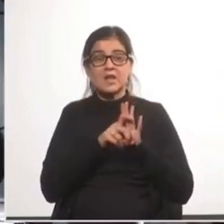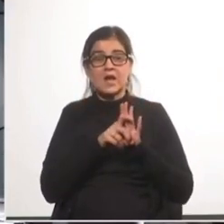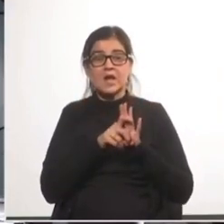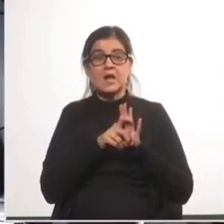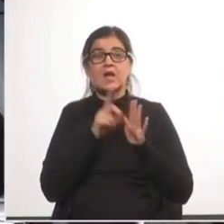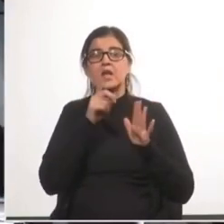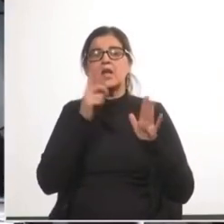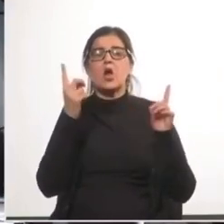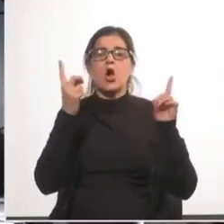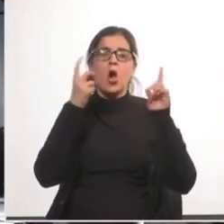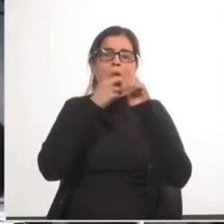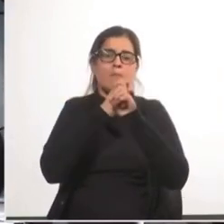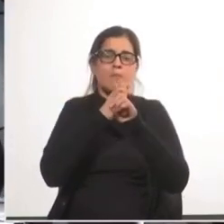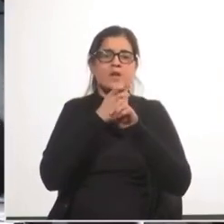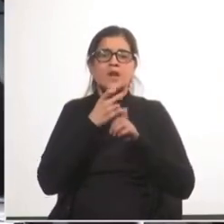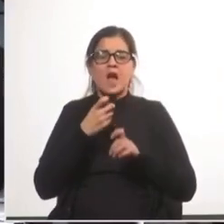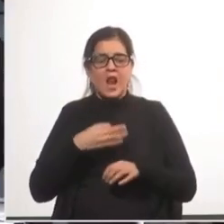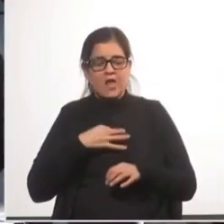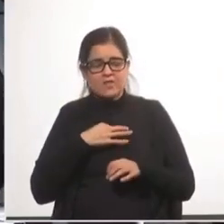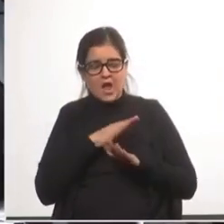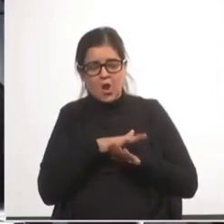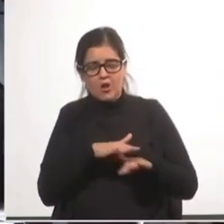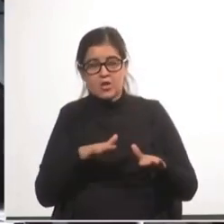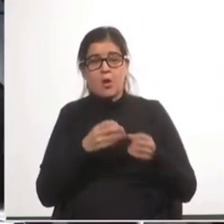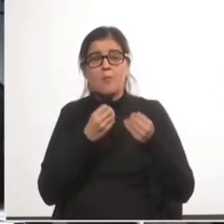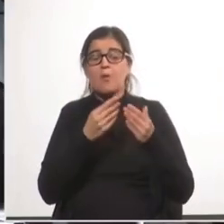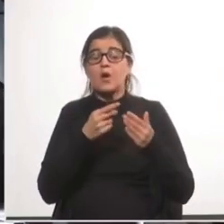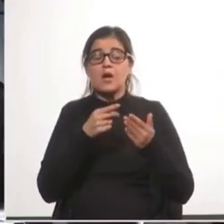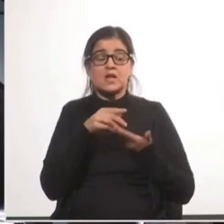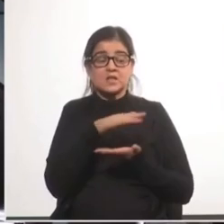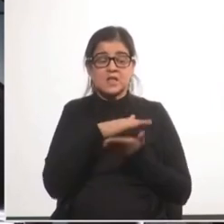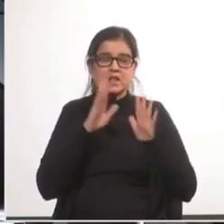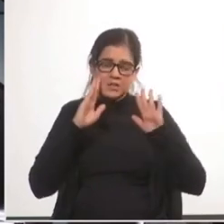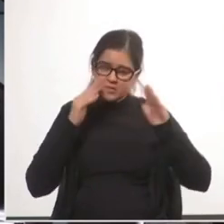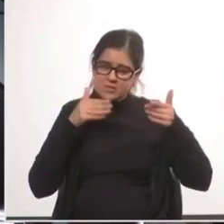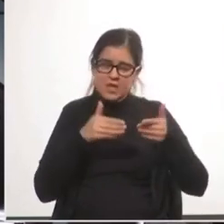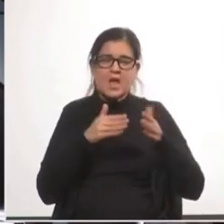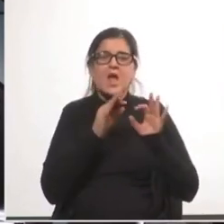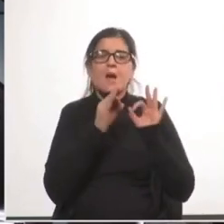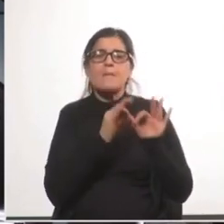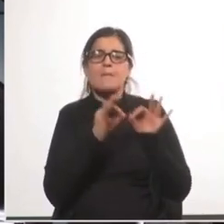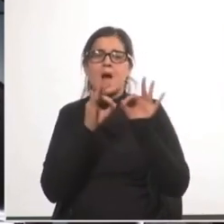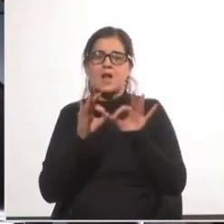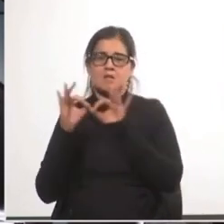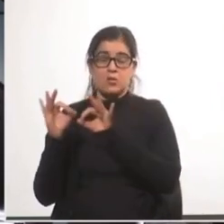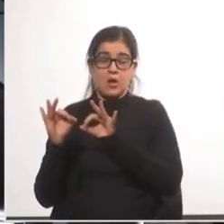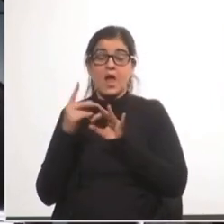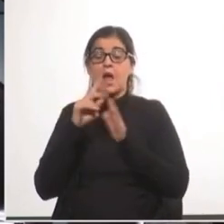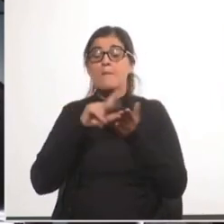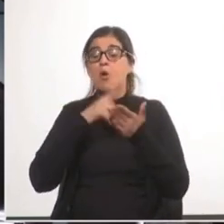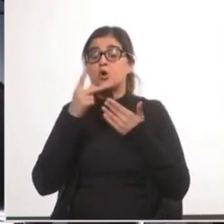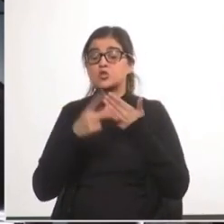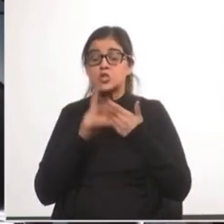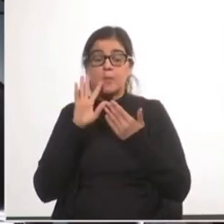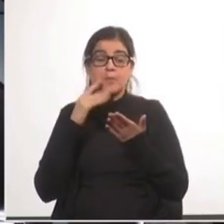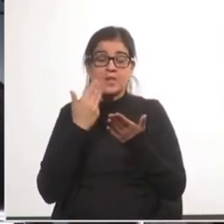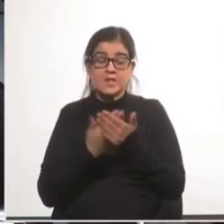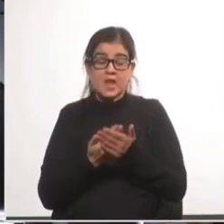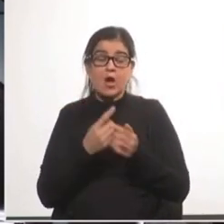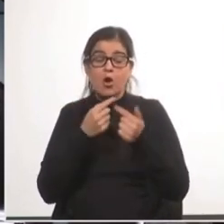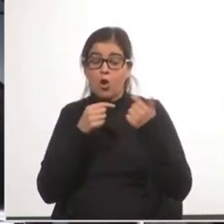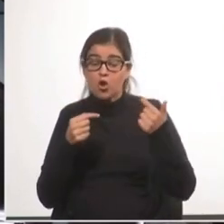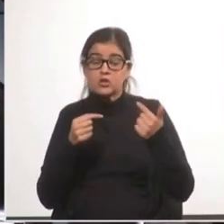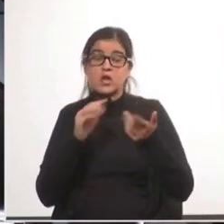le complica la vida a los niños porque los casos hay que atenderlos en forma particular. El proyecto establece parámetros